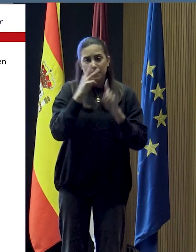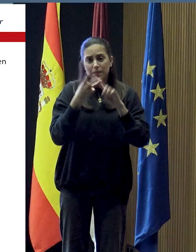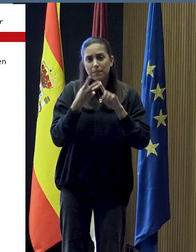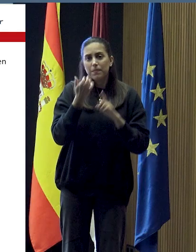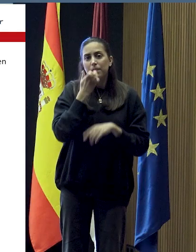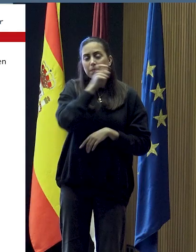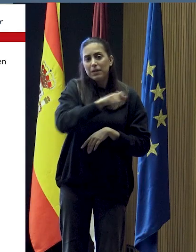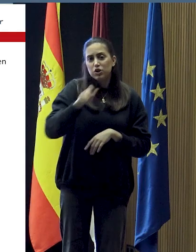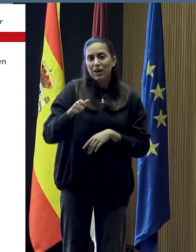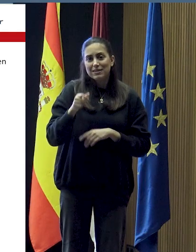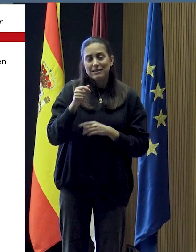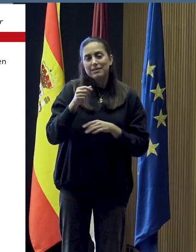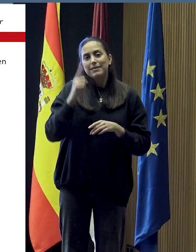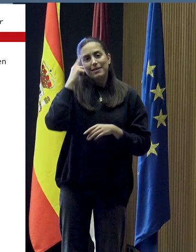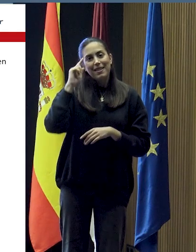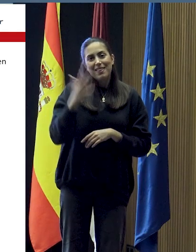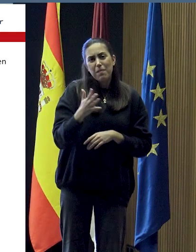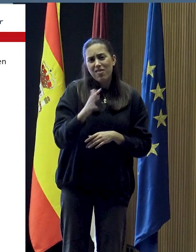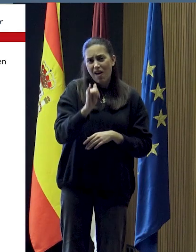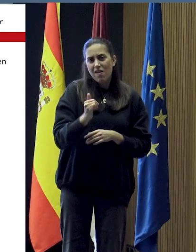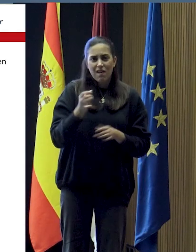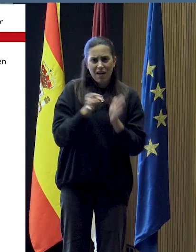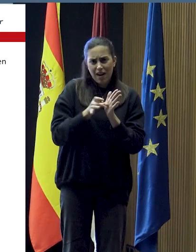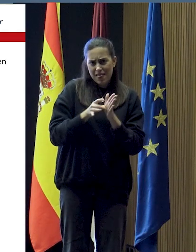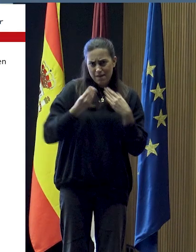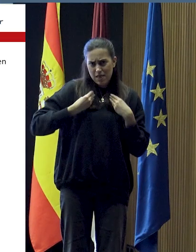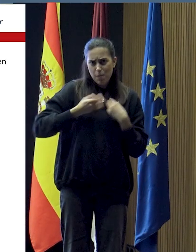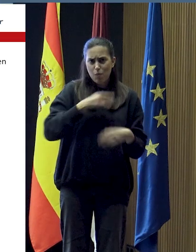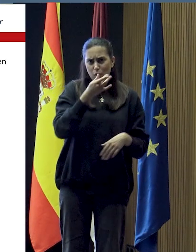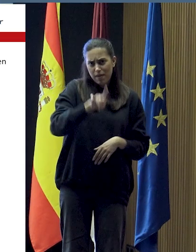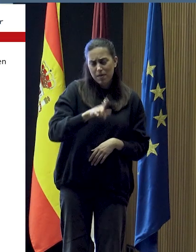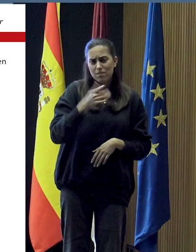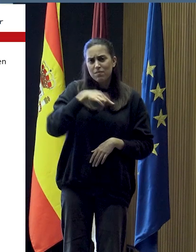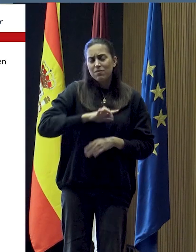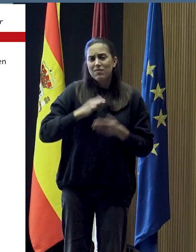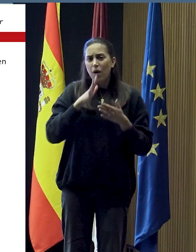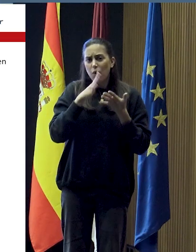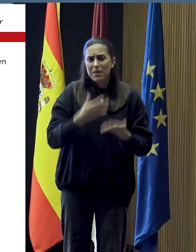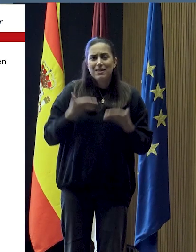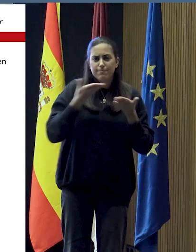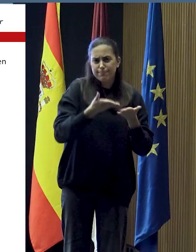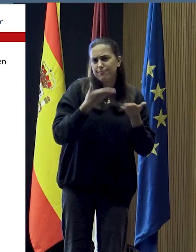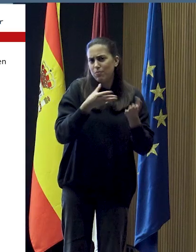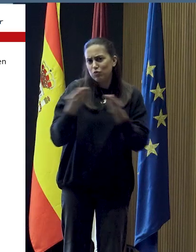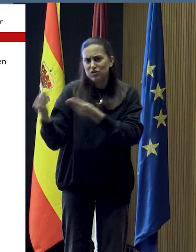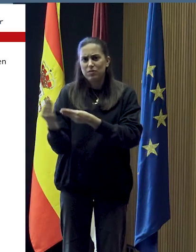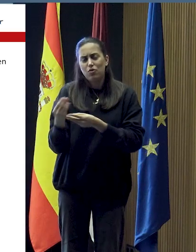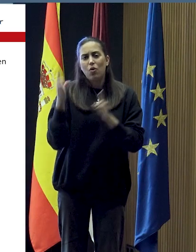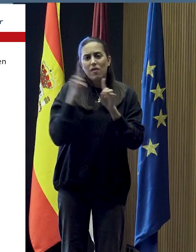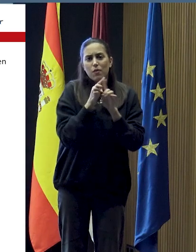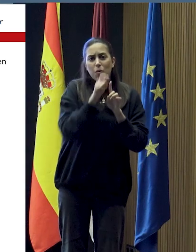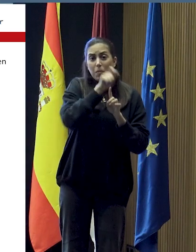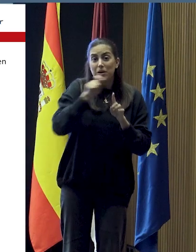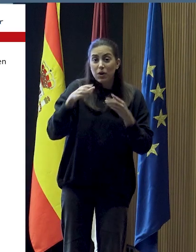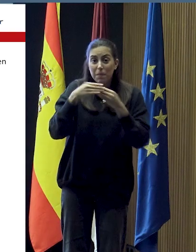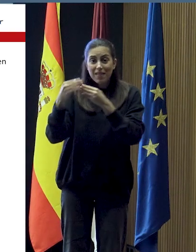tener calidad de vida y de hecho hay muchísimo dinero invertido en este momento para que la calidad de vida de esos pacientes y sus familiares sea lo mejor